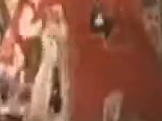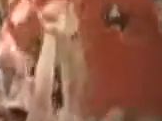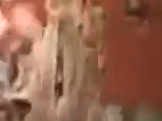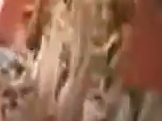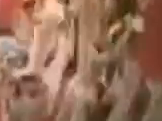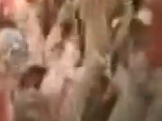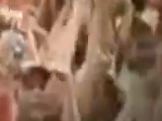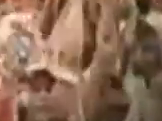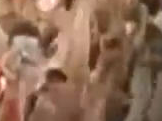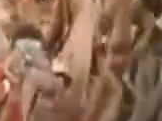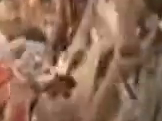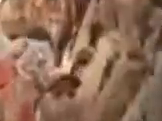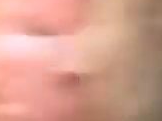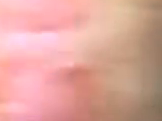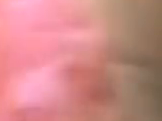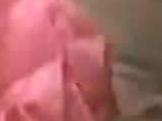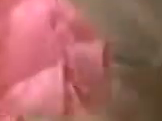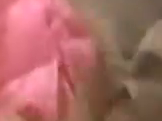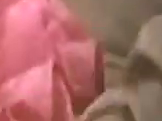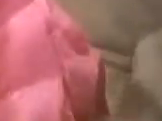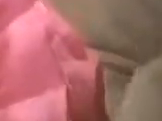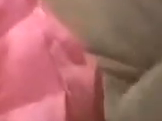conectamos a través de ese